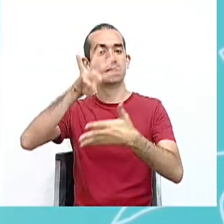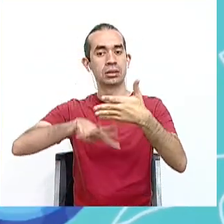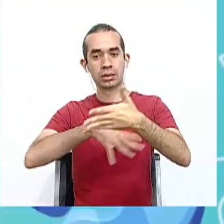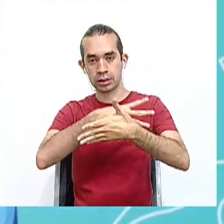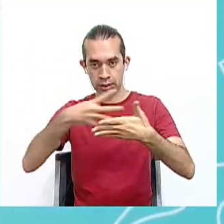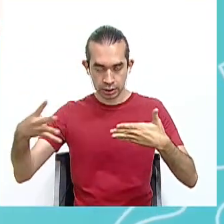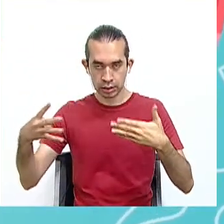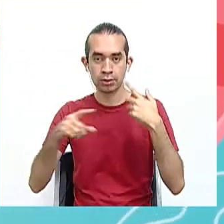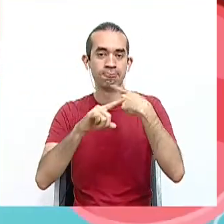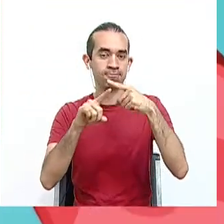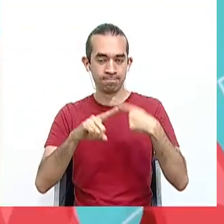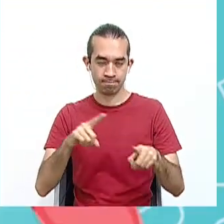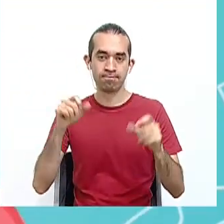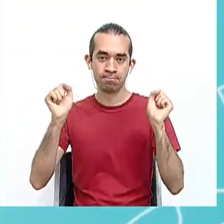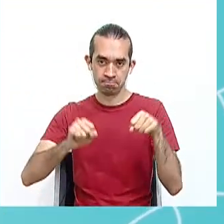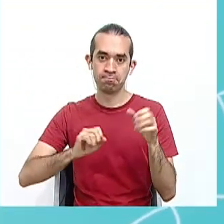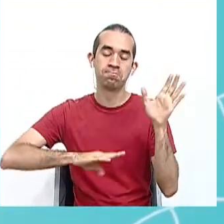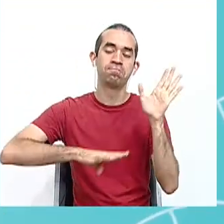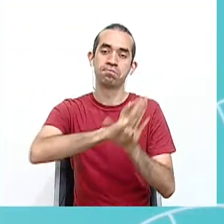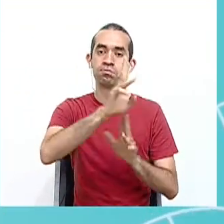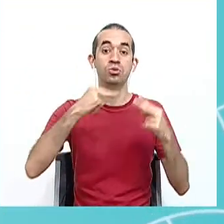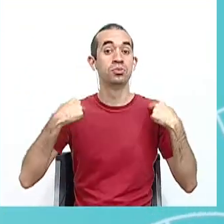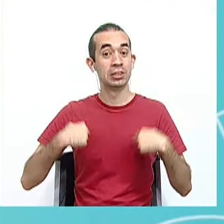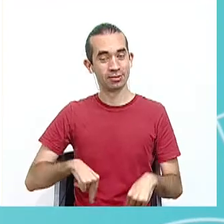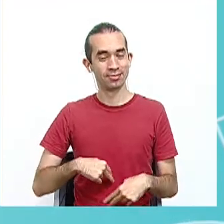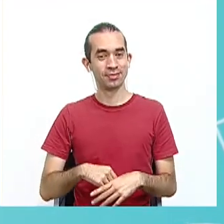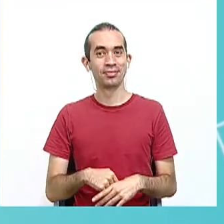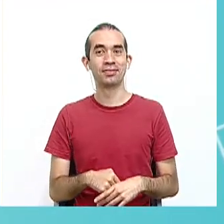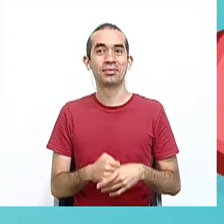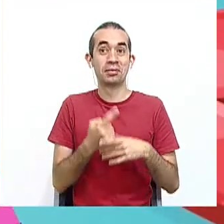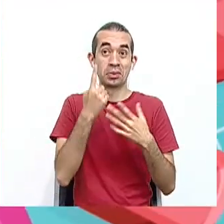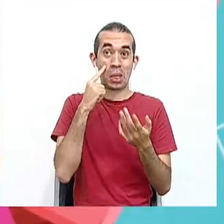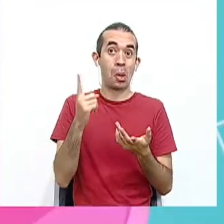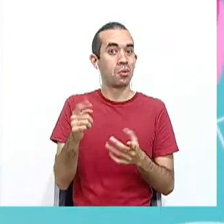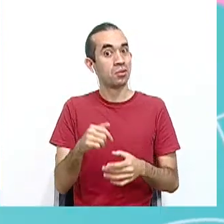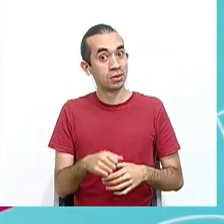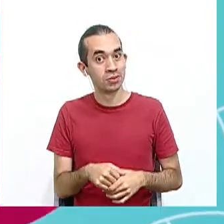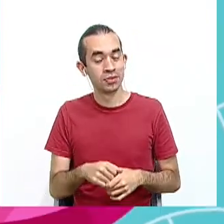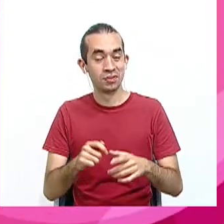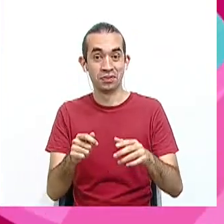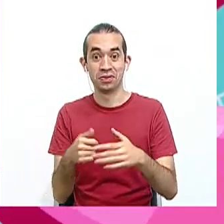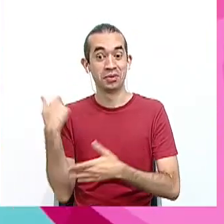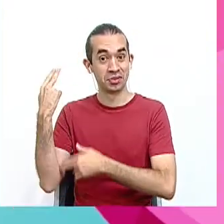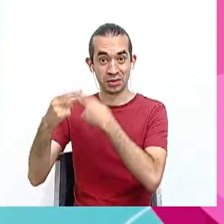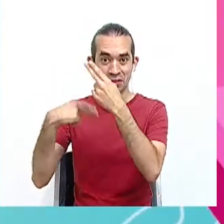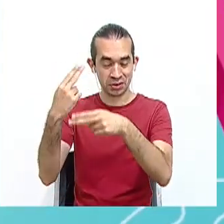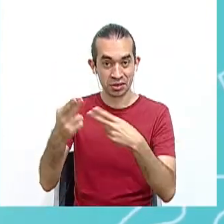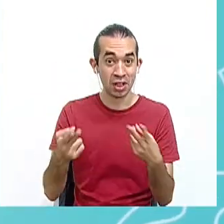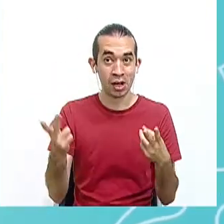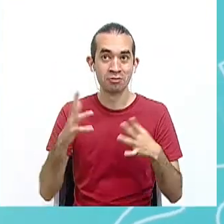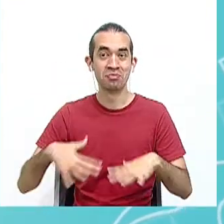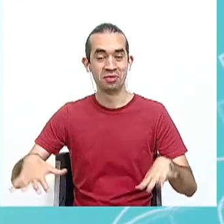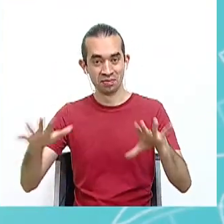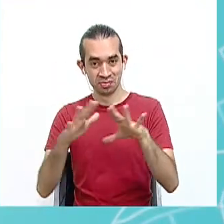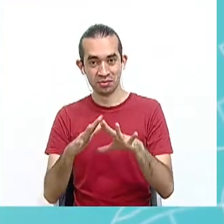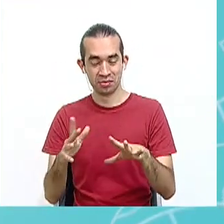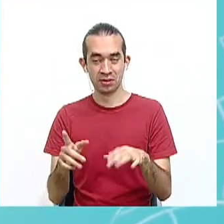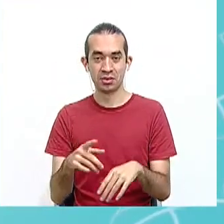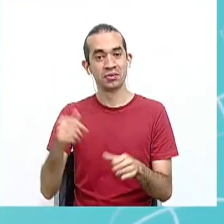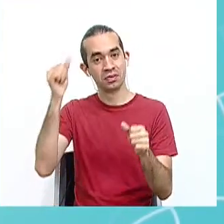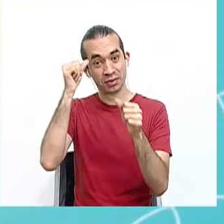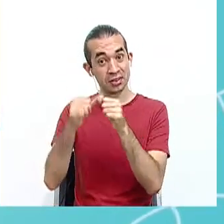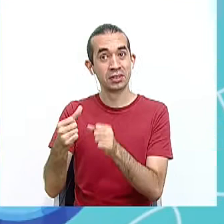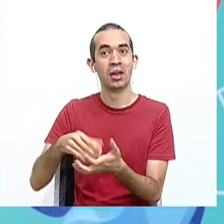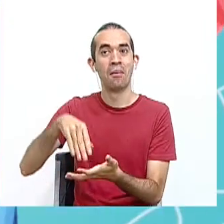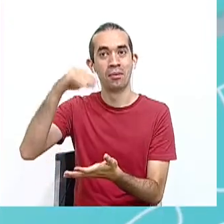han permitido la evolución del ser humano. ¿Qué les parece si hacemos un recorrido histórico en este espacio, en este segmento de Recordando lo